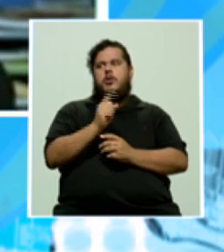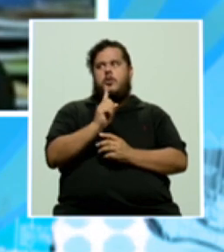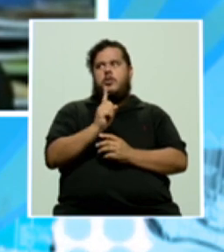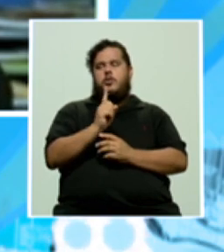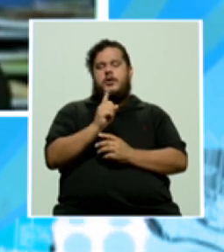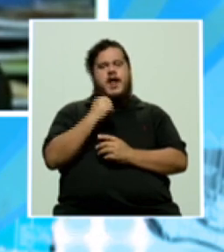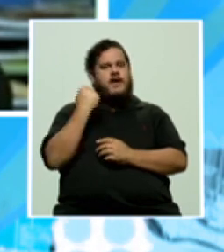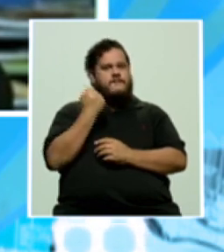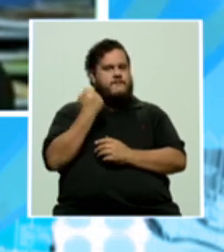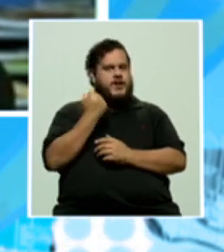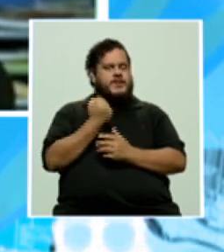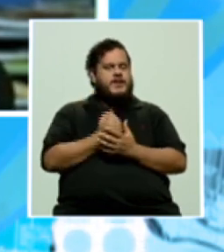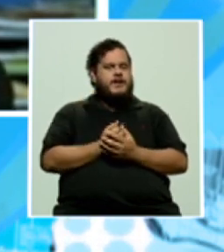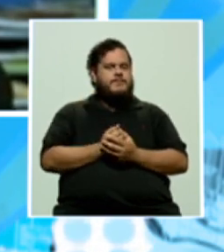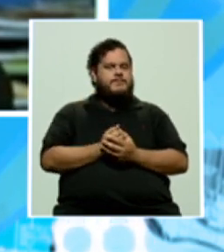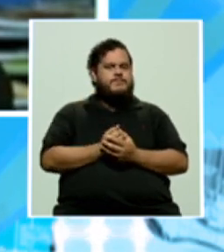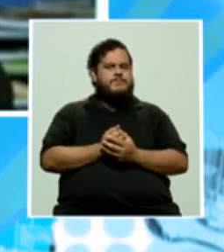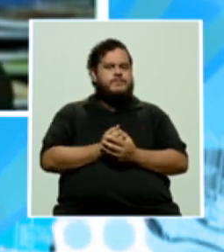fuerte